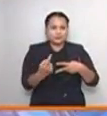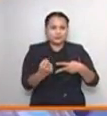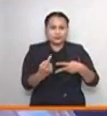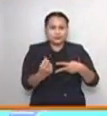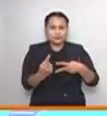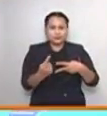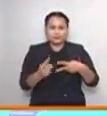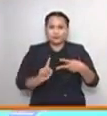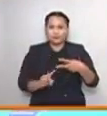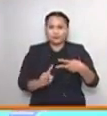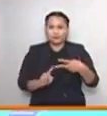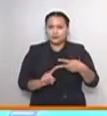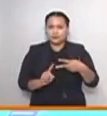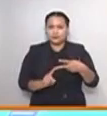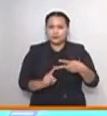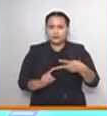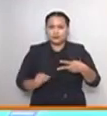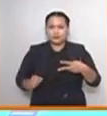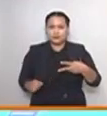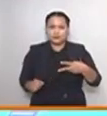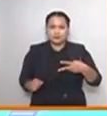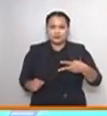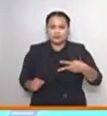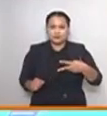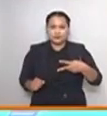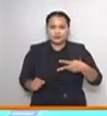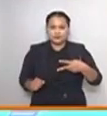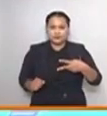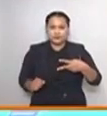11. Segundo número ganador, primer dígito.